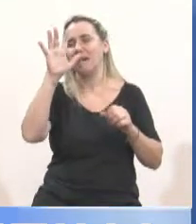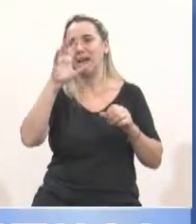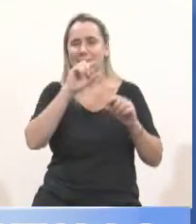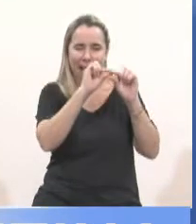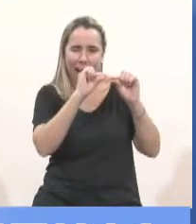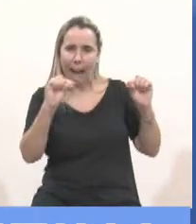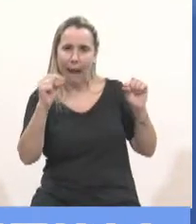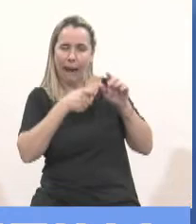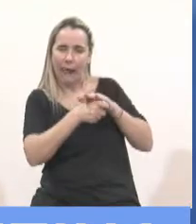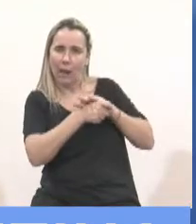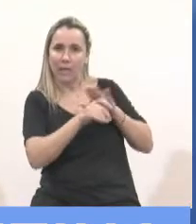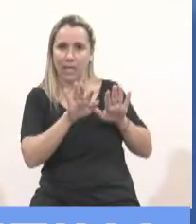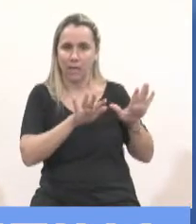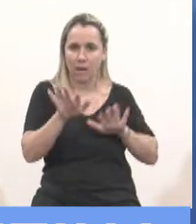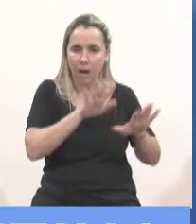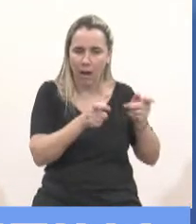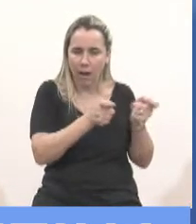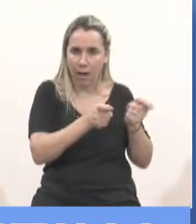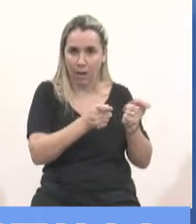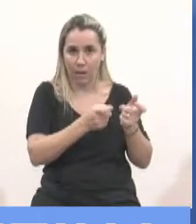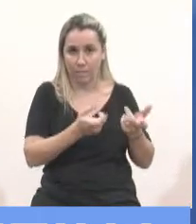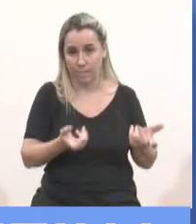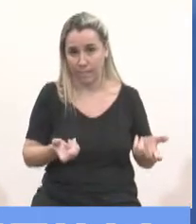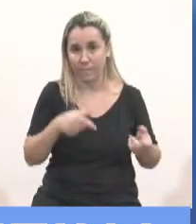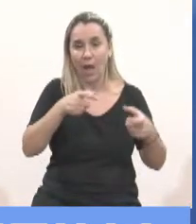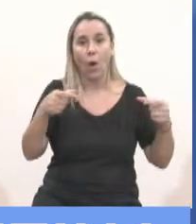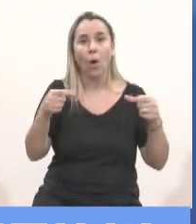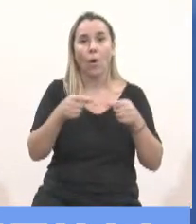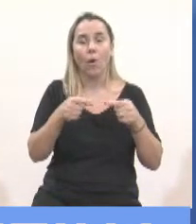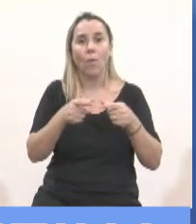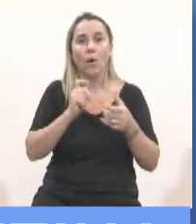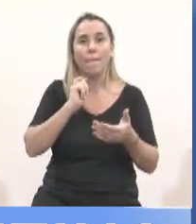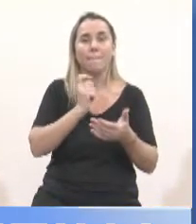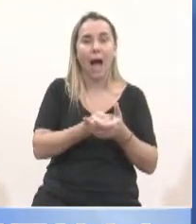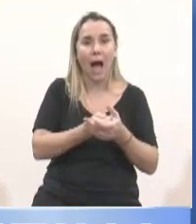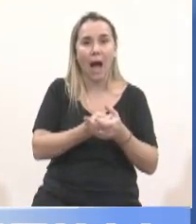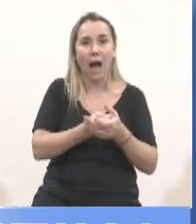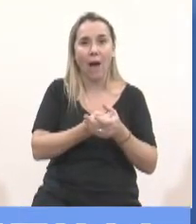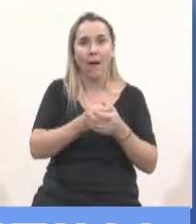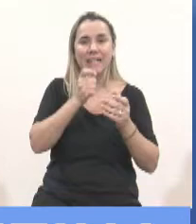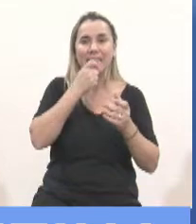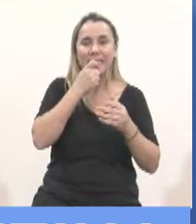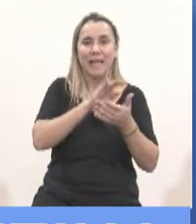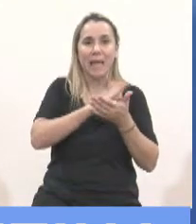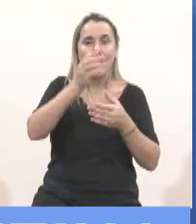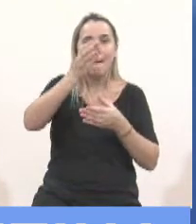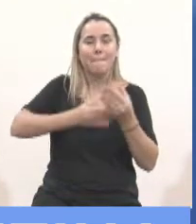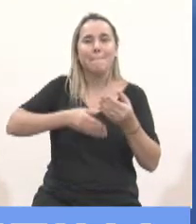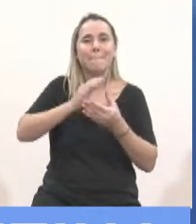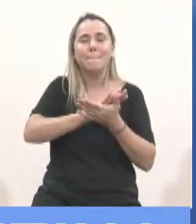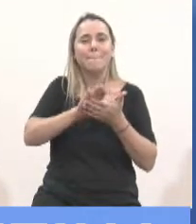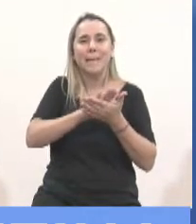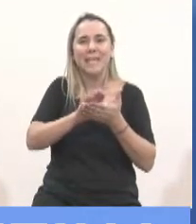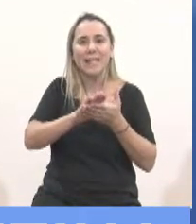letras chicas, donde tenían, vos no pagabas, donde terminaba, ya te acumulaba. Dicen, no, te pasaban al mínimo la tarjeta, después lo demás te